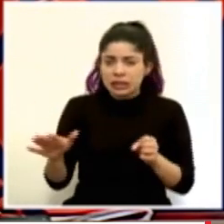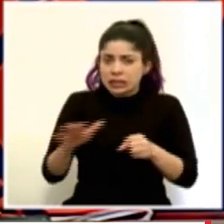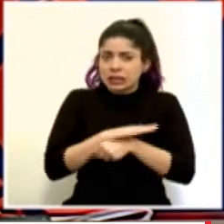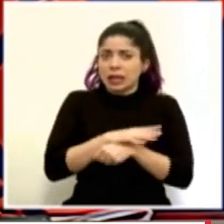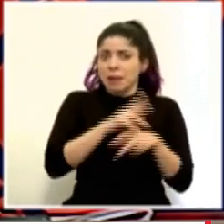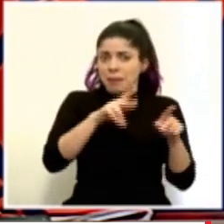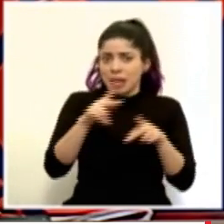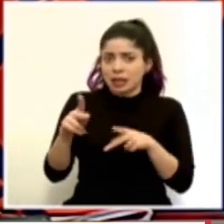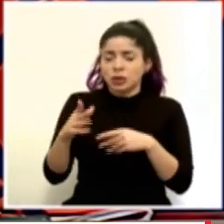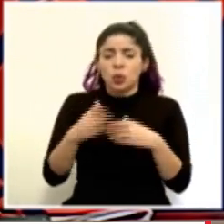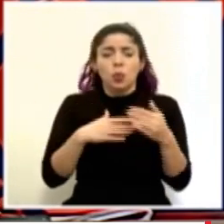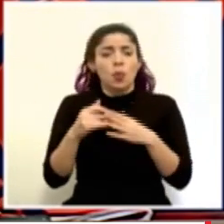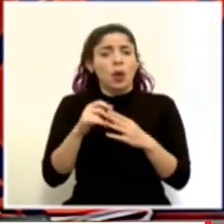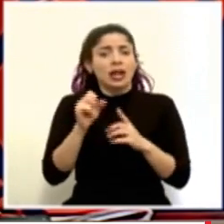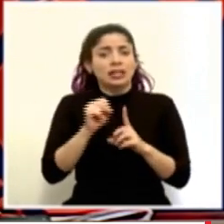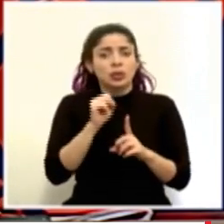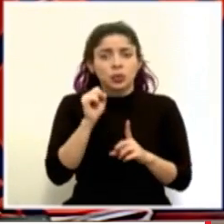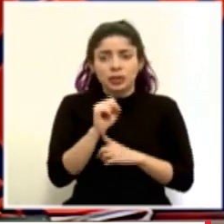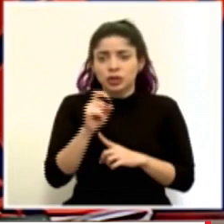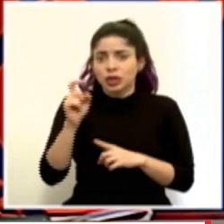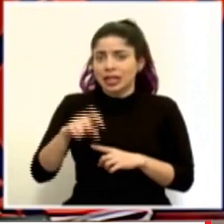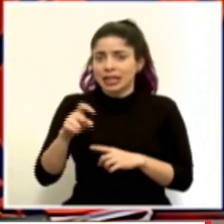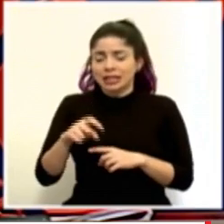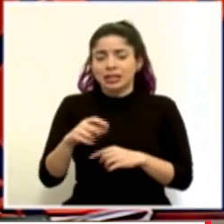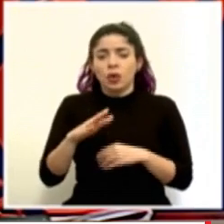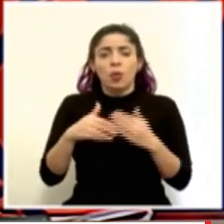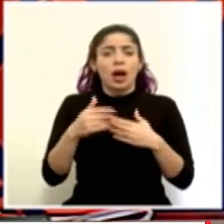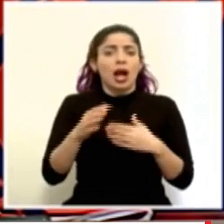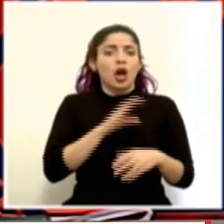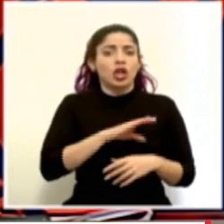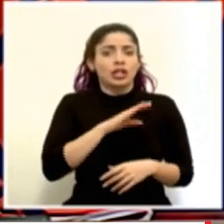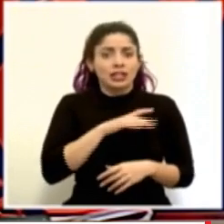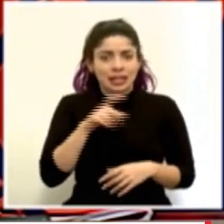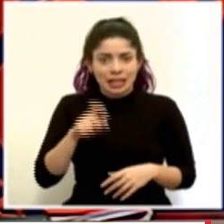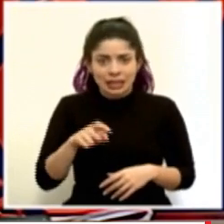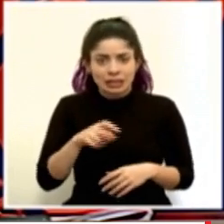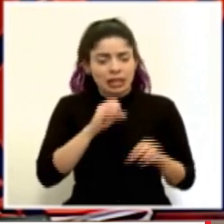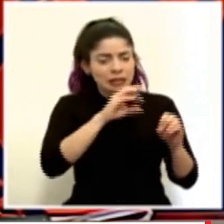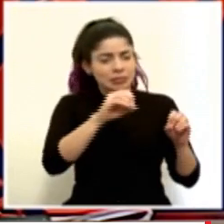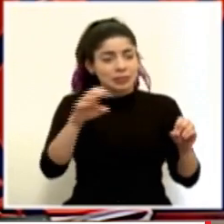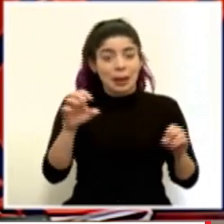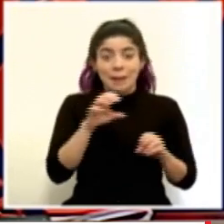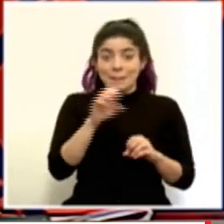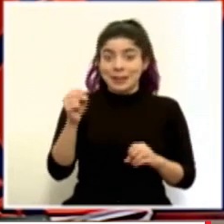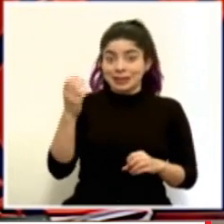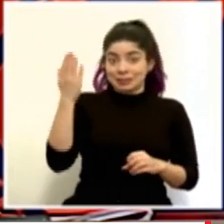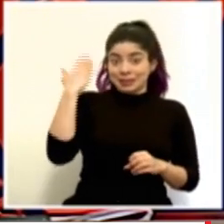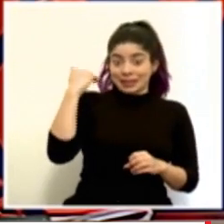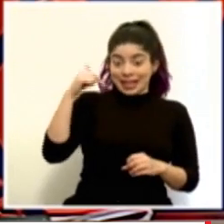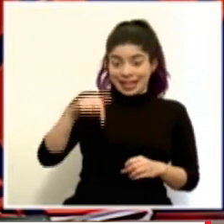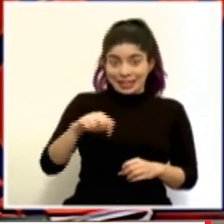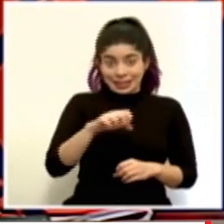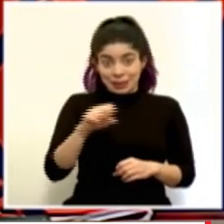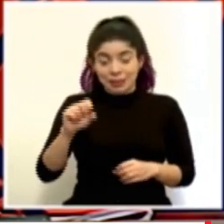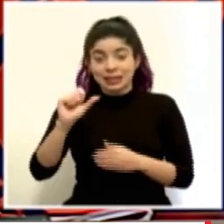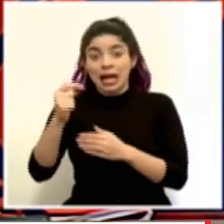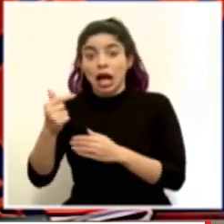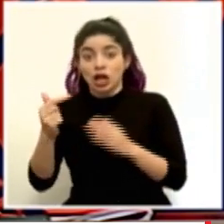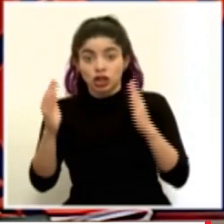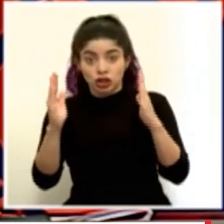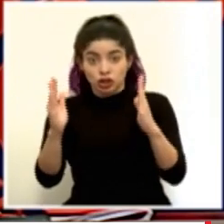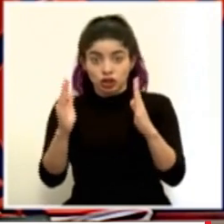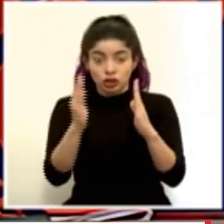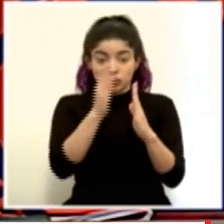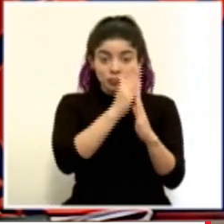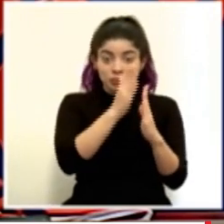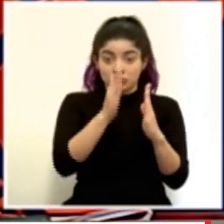las condiciones y calidades que se ocupan. Nosotros entre el mes anterior, este mes y agosto del